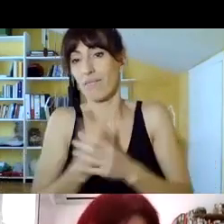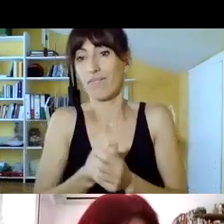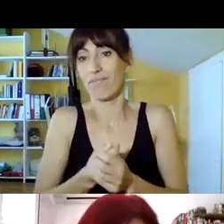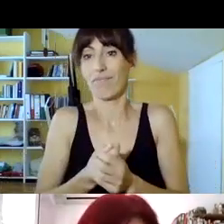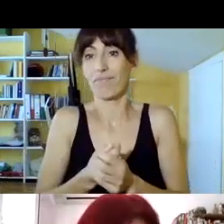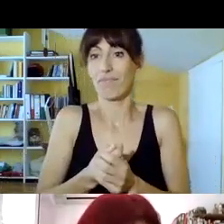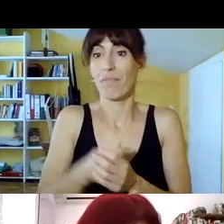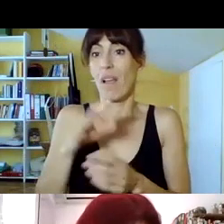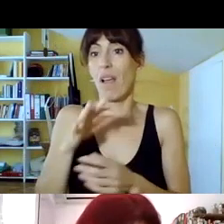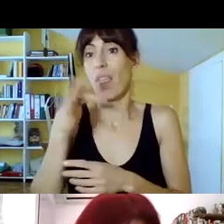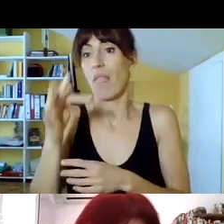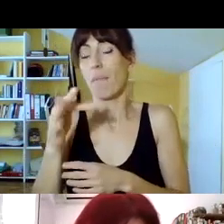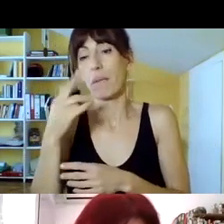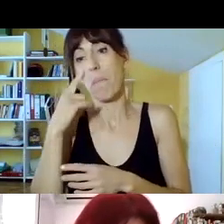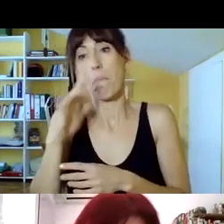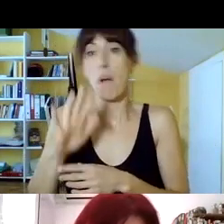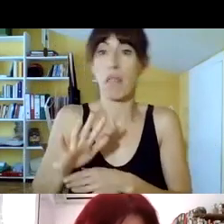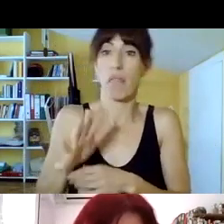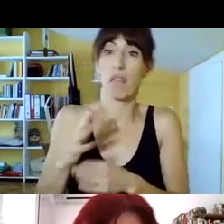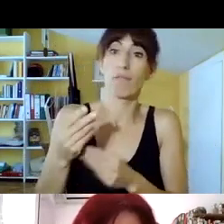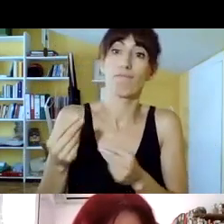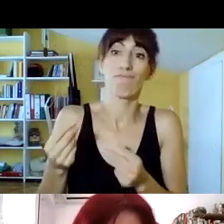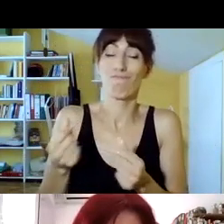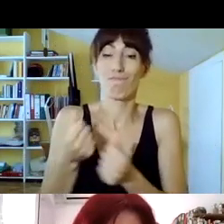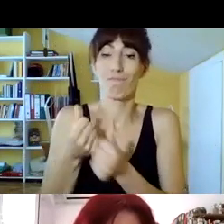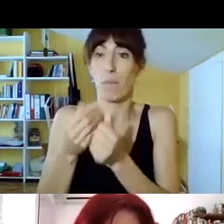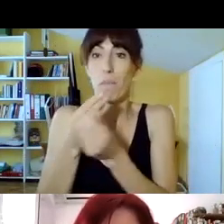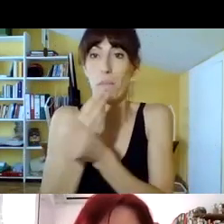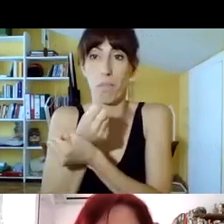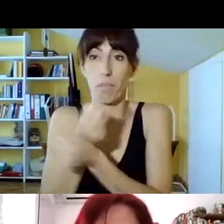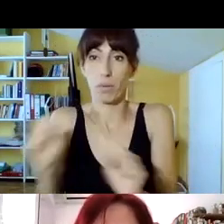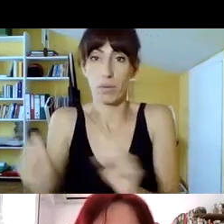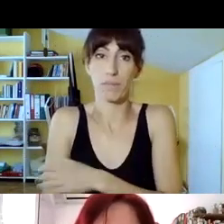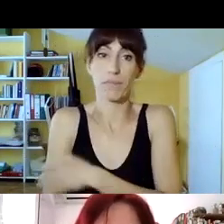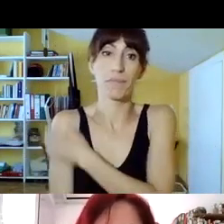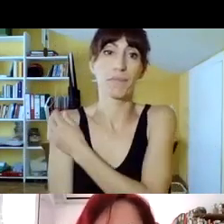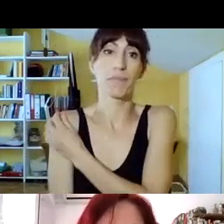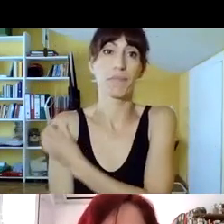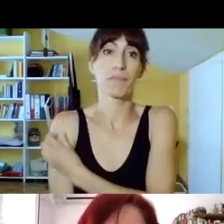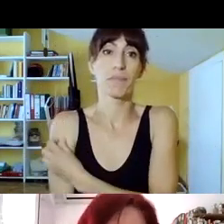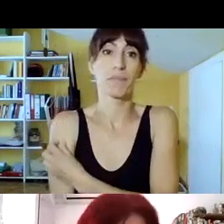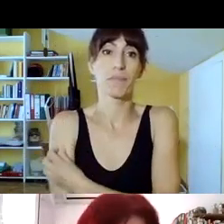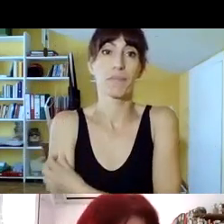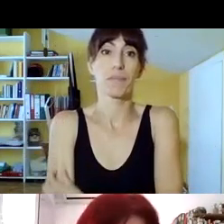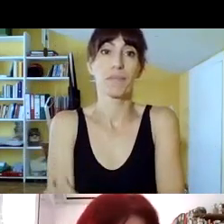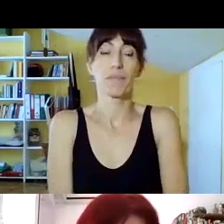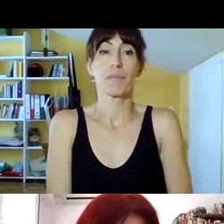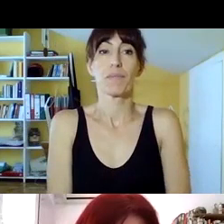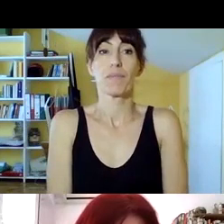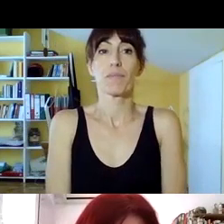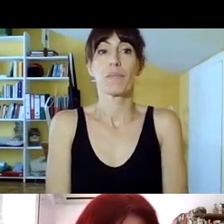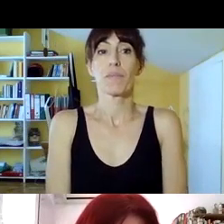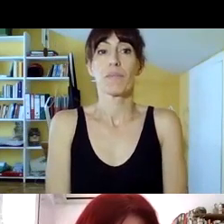corriente va en contra de que exista. Entonces, ¿cómo trascender